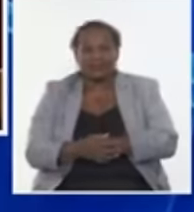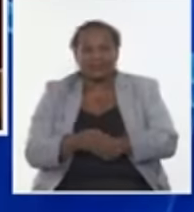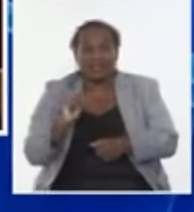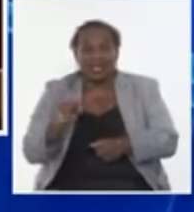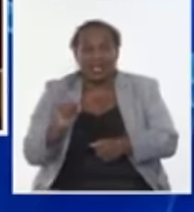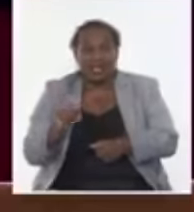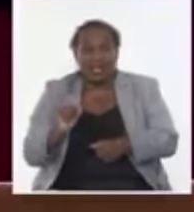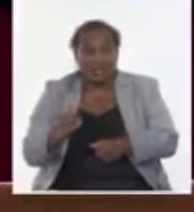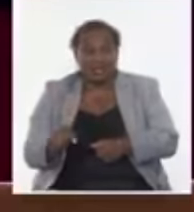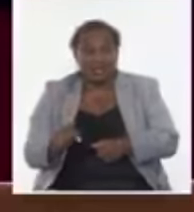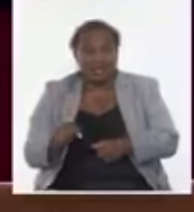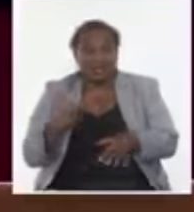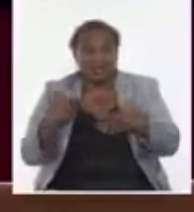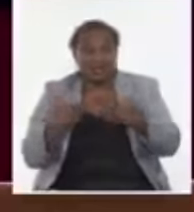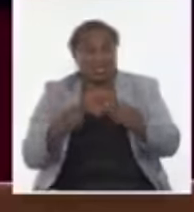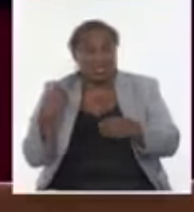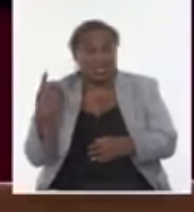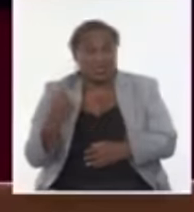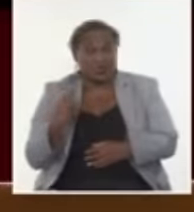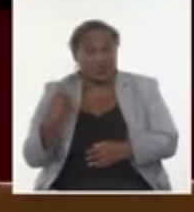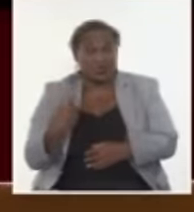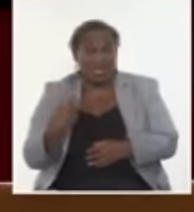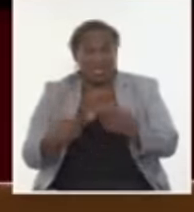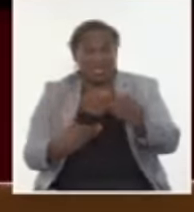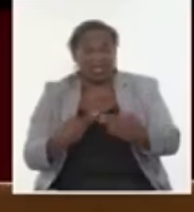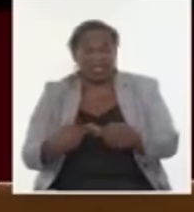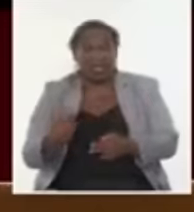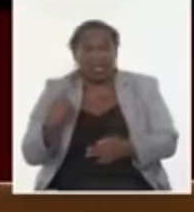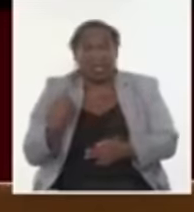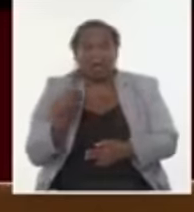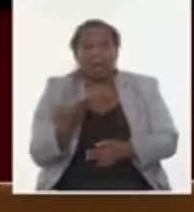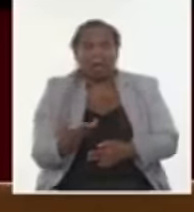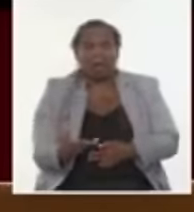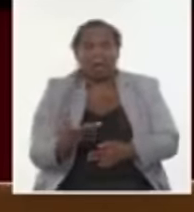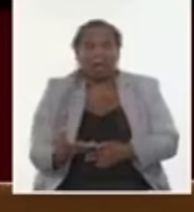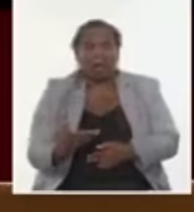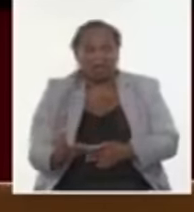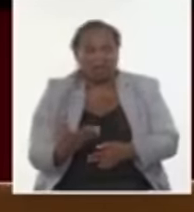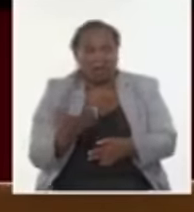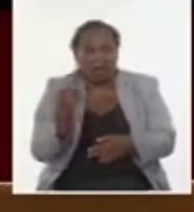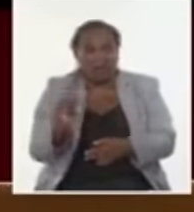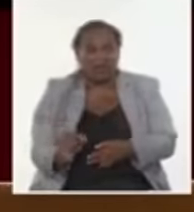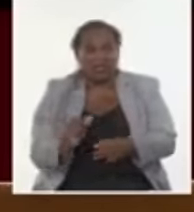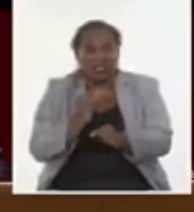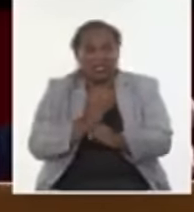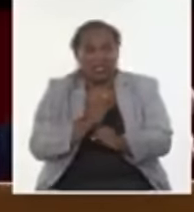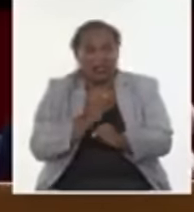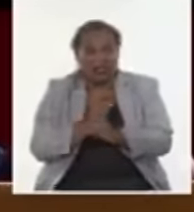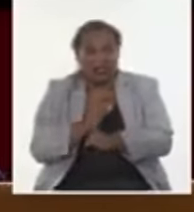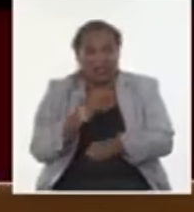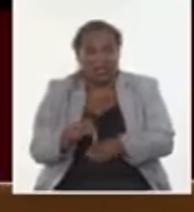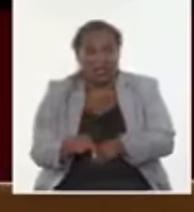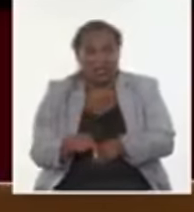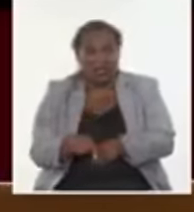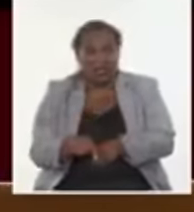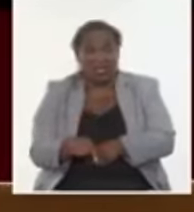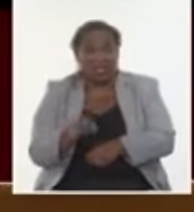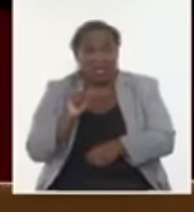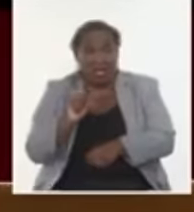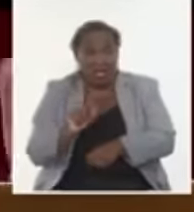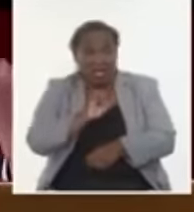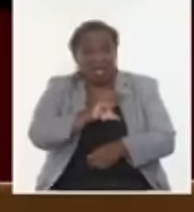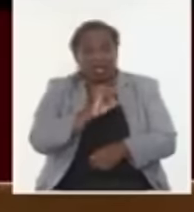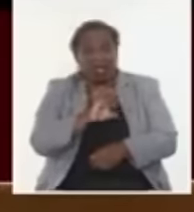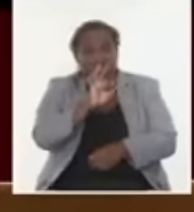actos nacionales que se hacen, nosotros le pedimos a todos los que trabajan en esta actividad, vamos a llevarlo un